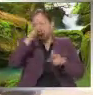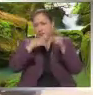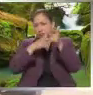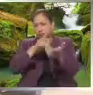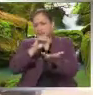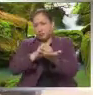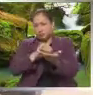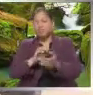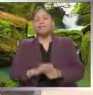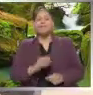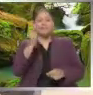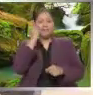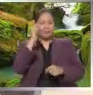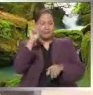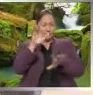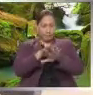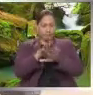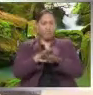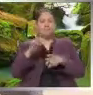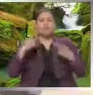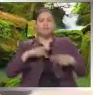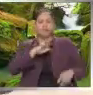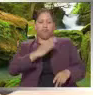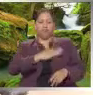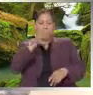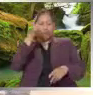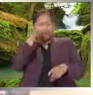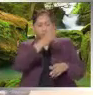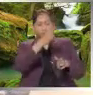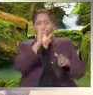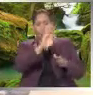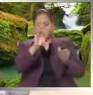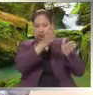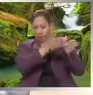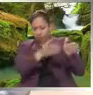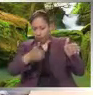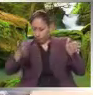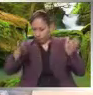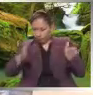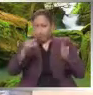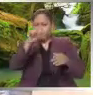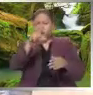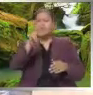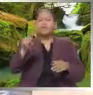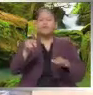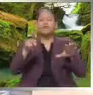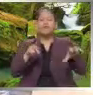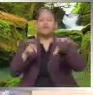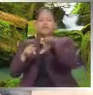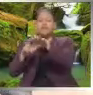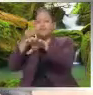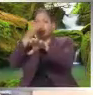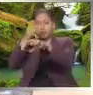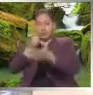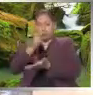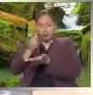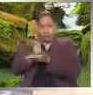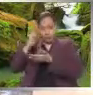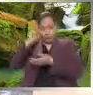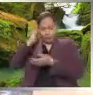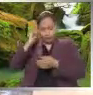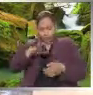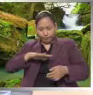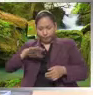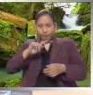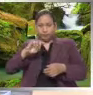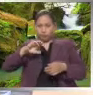contar que Tlalpan durante la época de la conquista, al igual que muchísimos de los pueblos que estaban cerca de la Gran Tenochtitlán, bueno, pues estaban